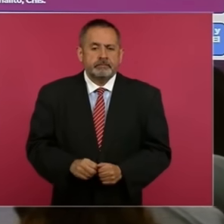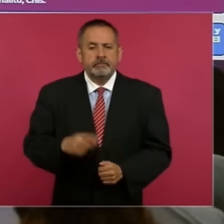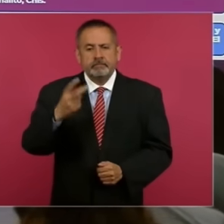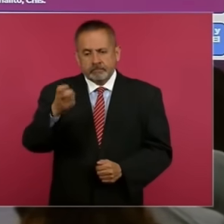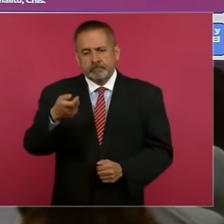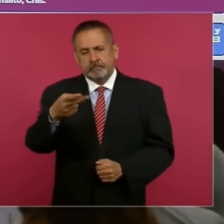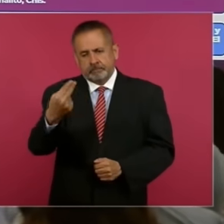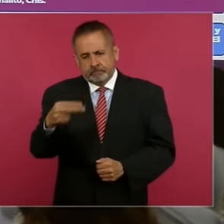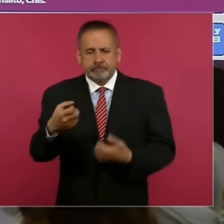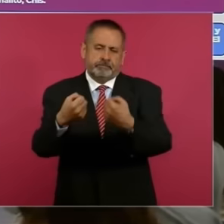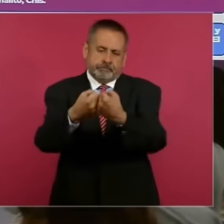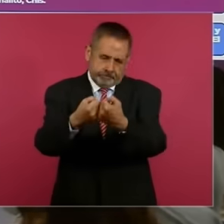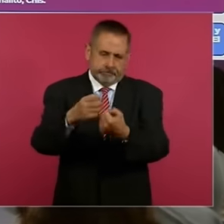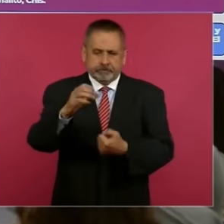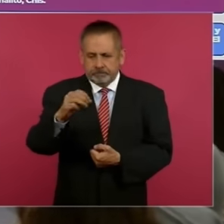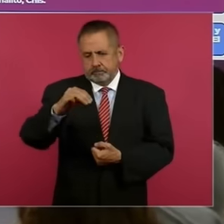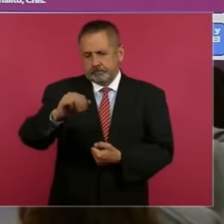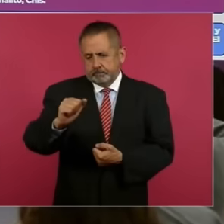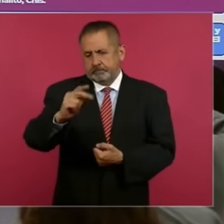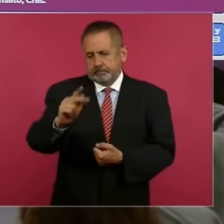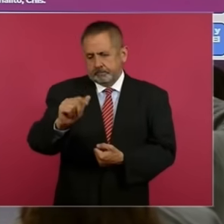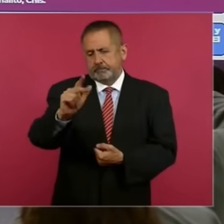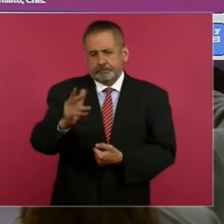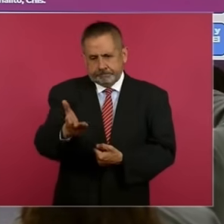frontera Comalapa.